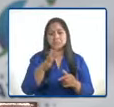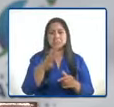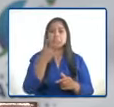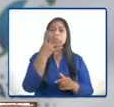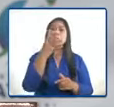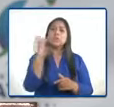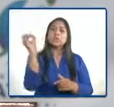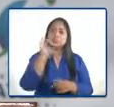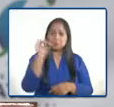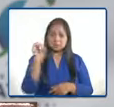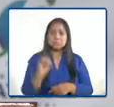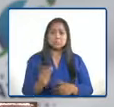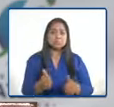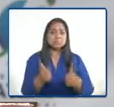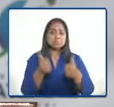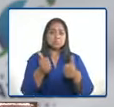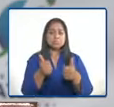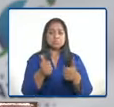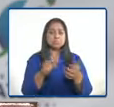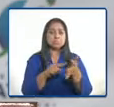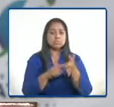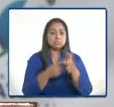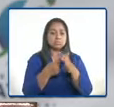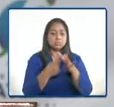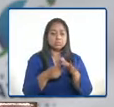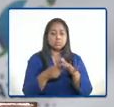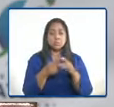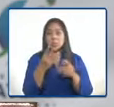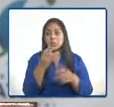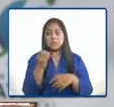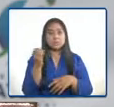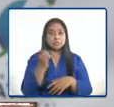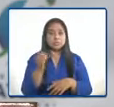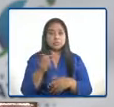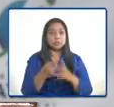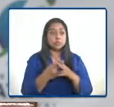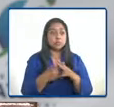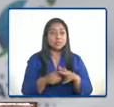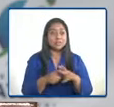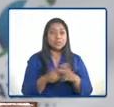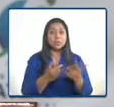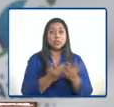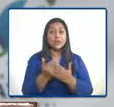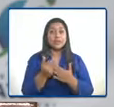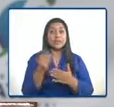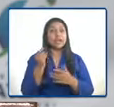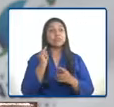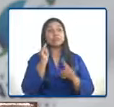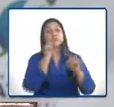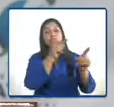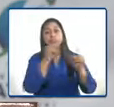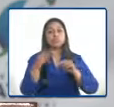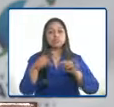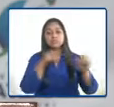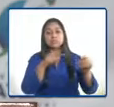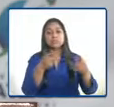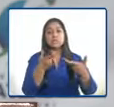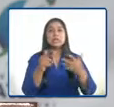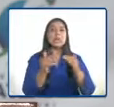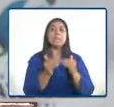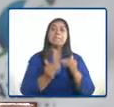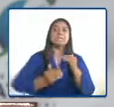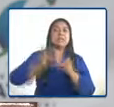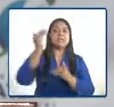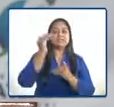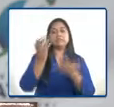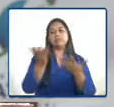capacidad, lo cual es bueno cuando se inicia una ruta. Así que esperamos que ya en la época alta pueda